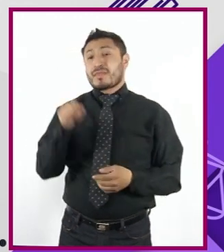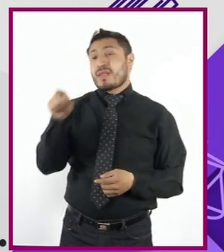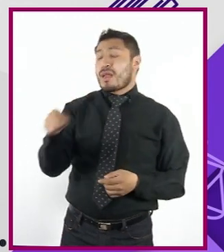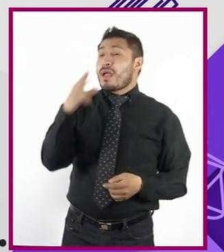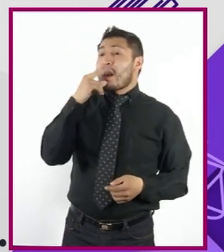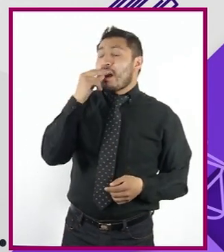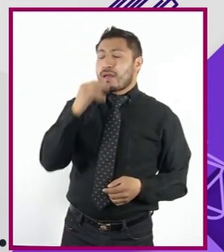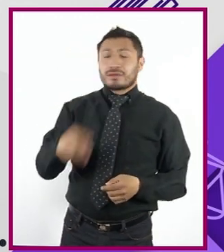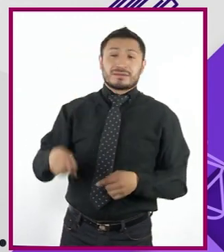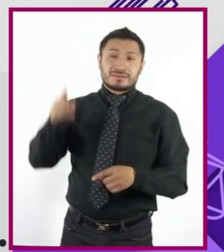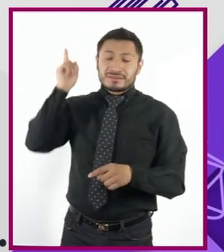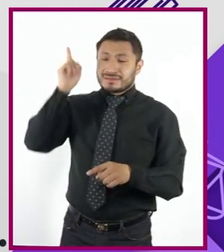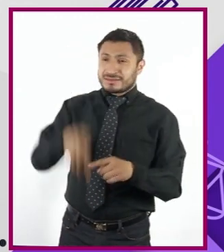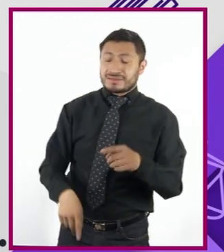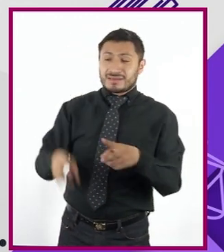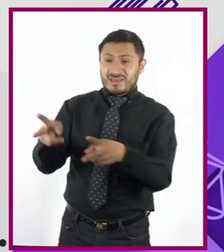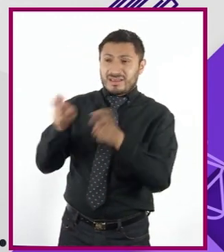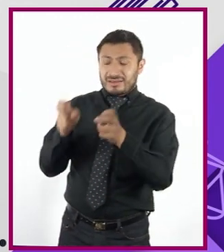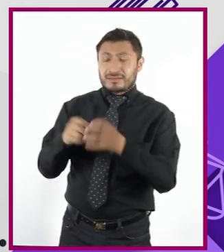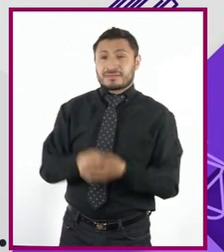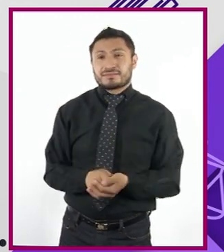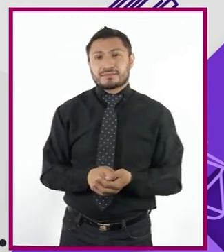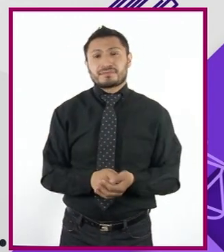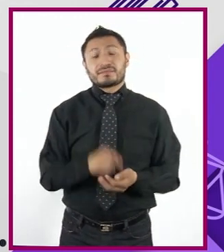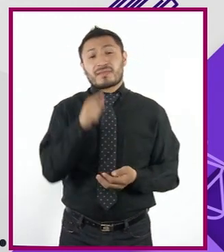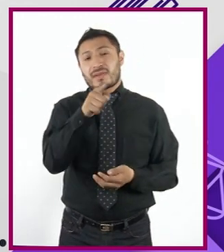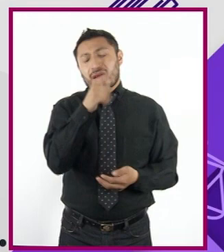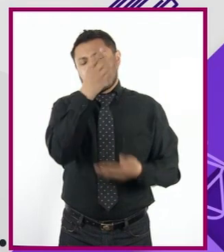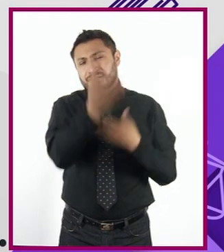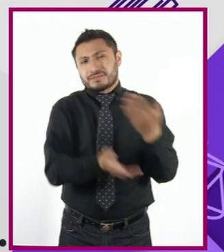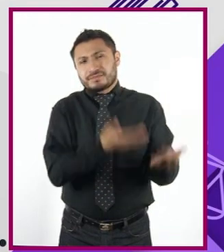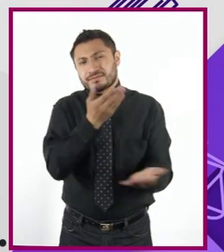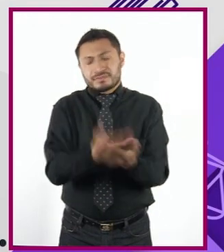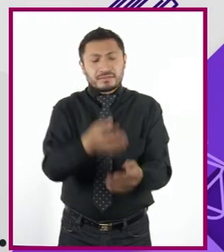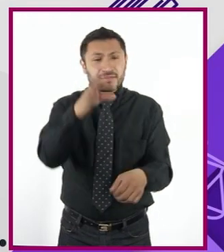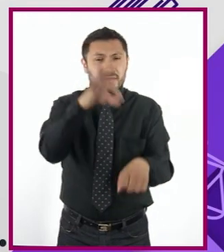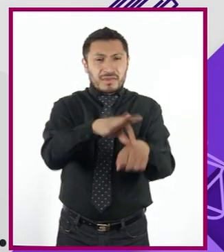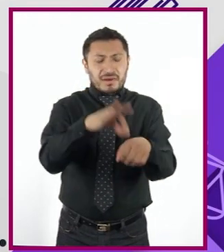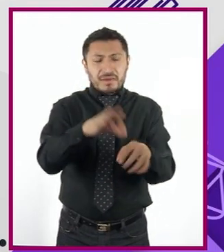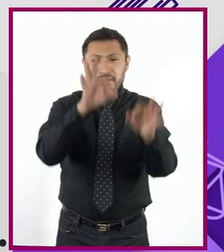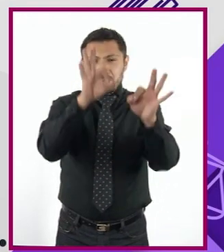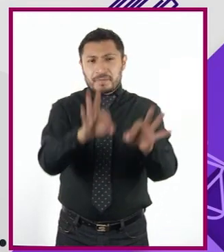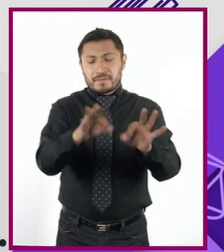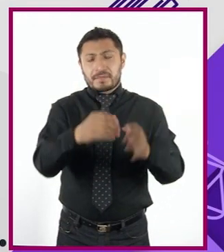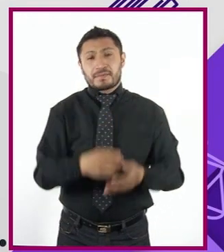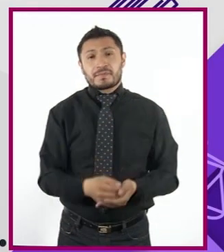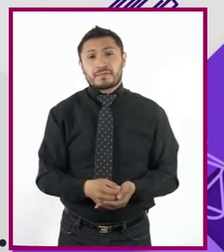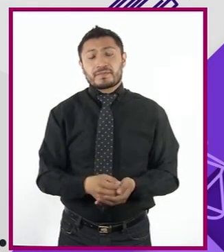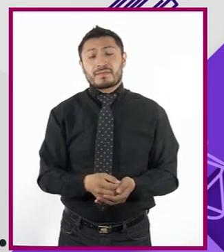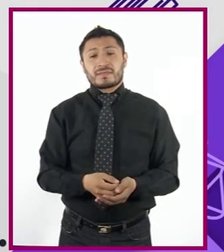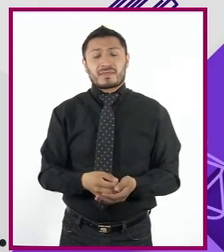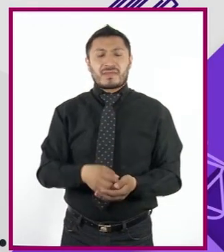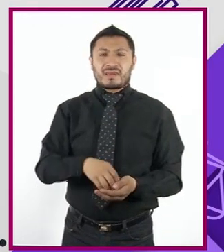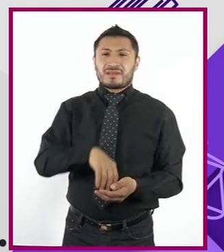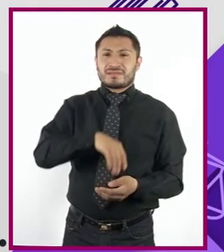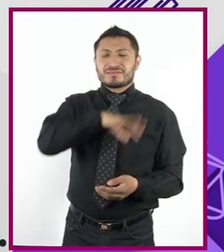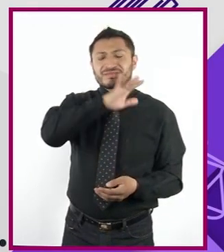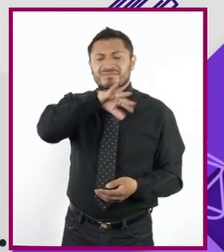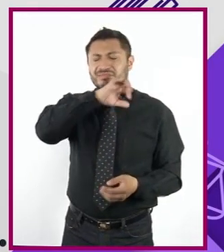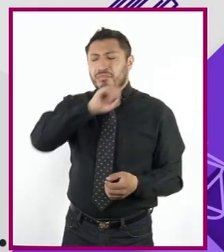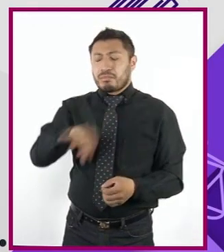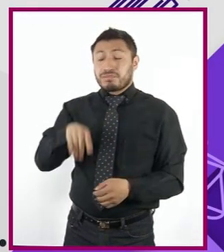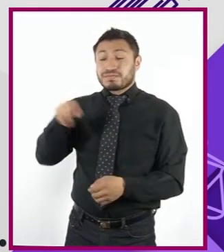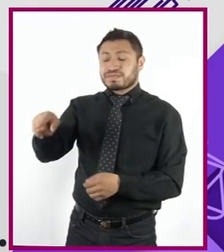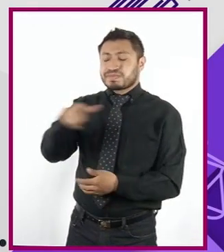Policía evita asalto. Brindan servicios médicos de calidad. Tiran desechos tóxicos en